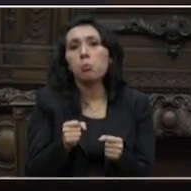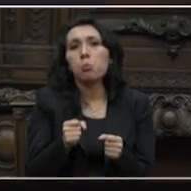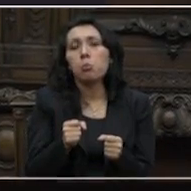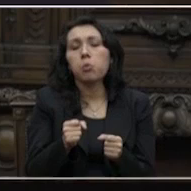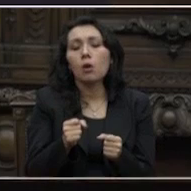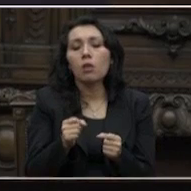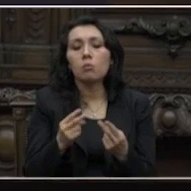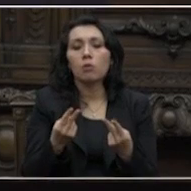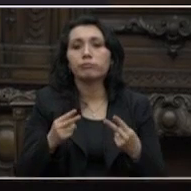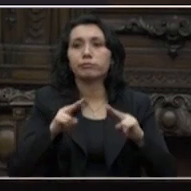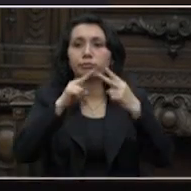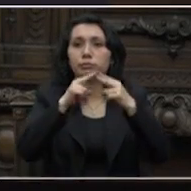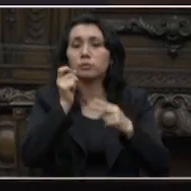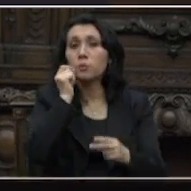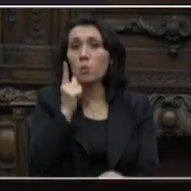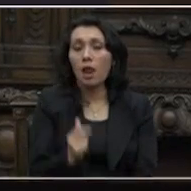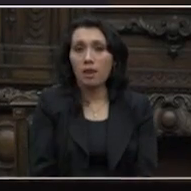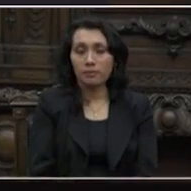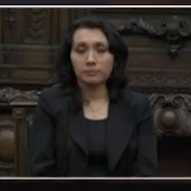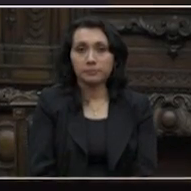¿qué podemos ir construyendo?